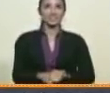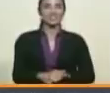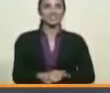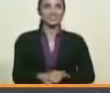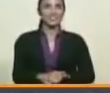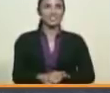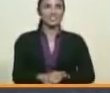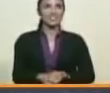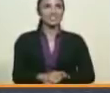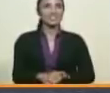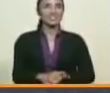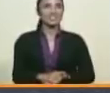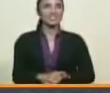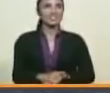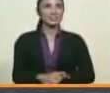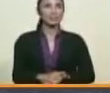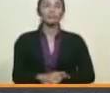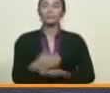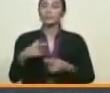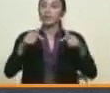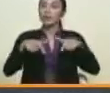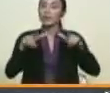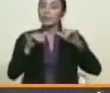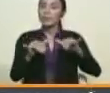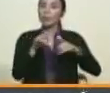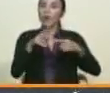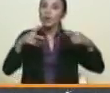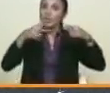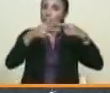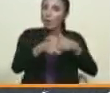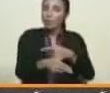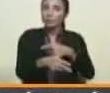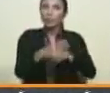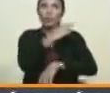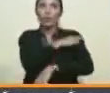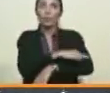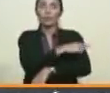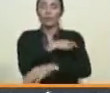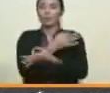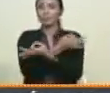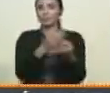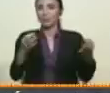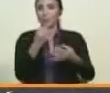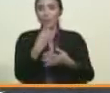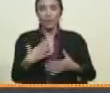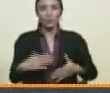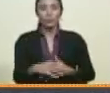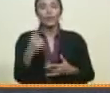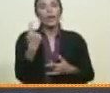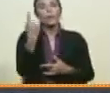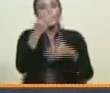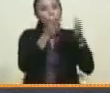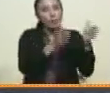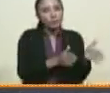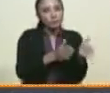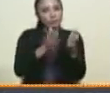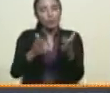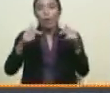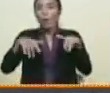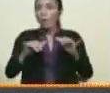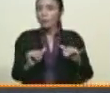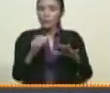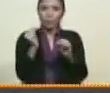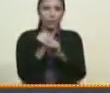aquí estamos pues inaugurando este hospital extraordinario en su primera etapa hoy mismo empiezan las